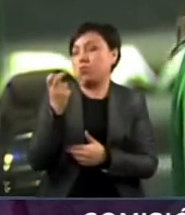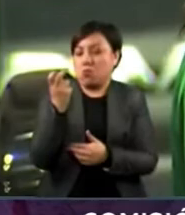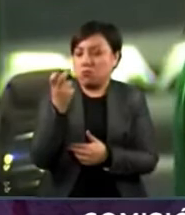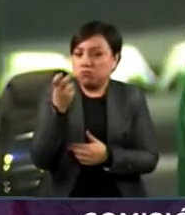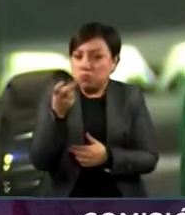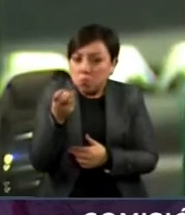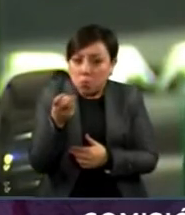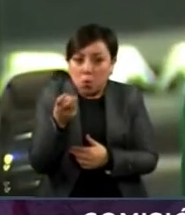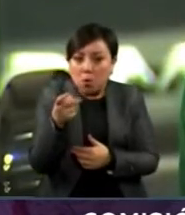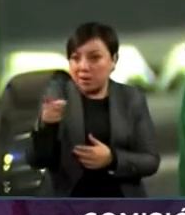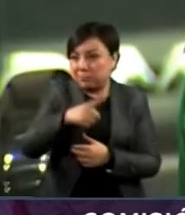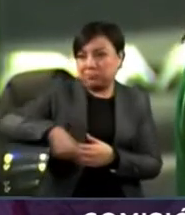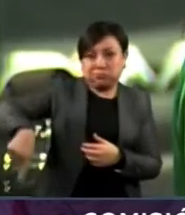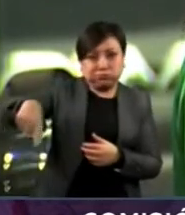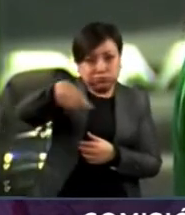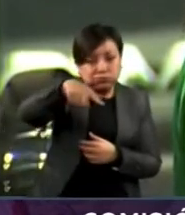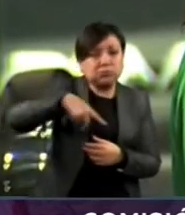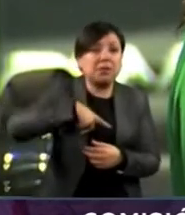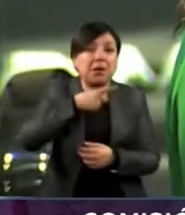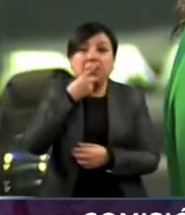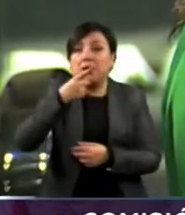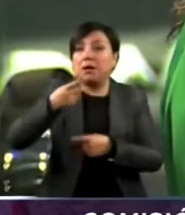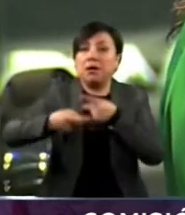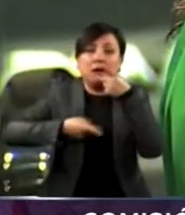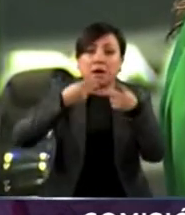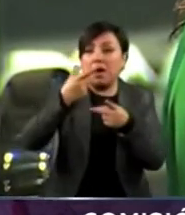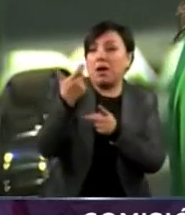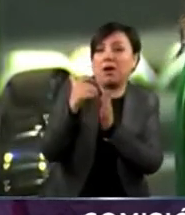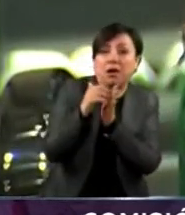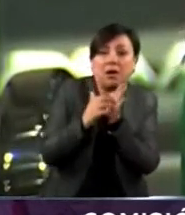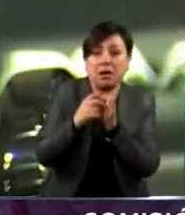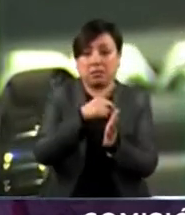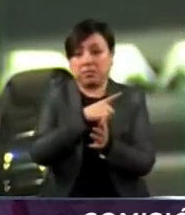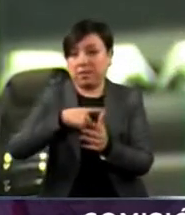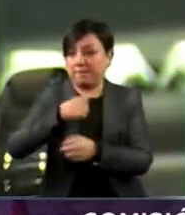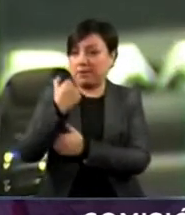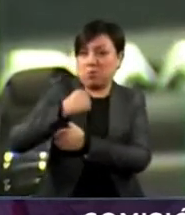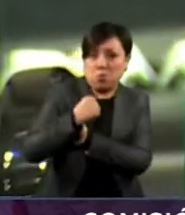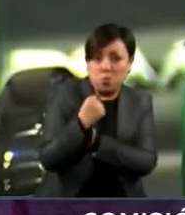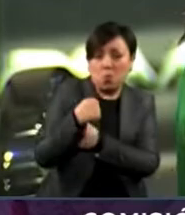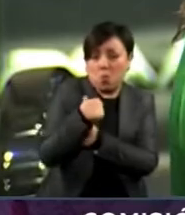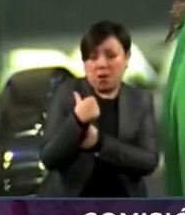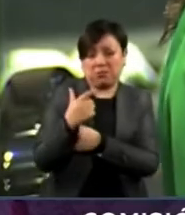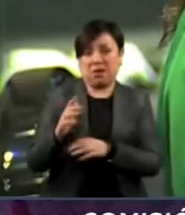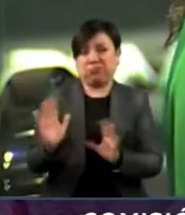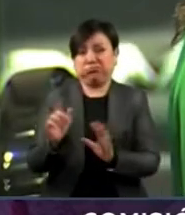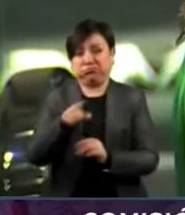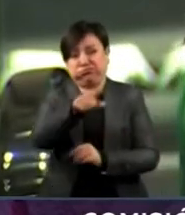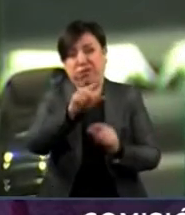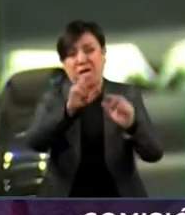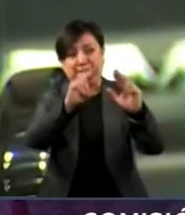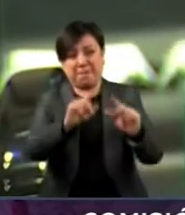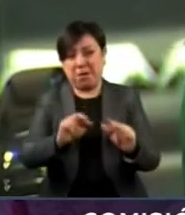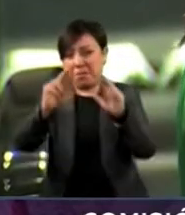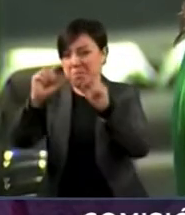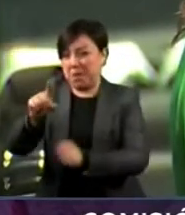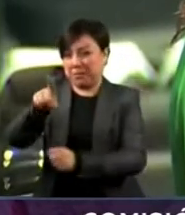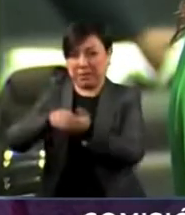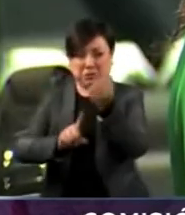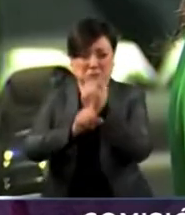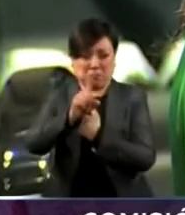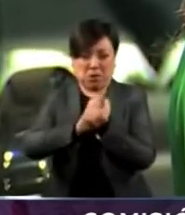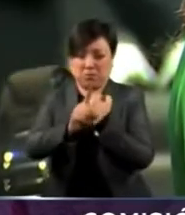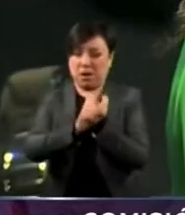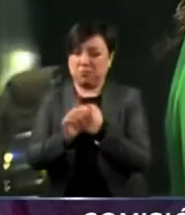justificados en una austeridad mal entendida, se desmantele una institución tan relevante. Por lo anterior,